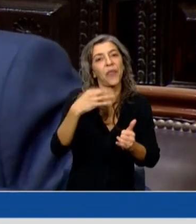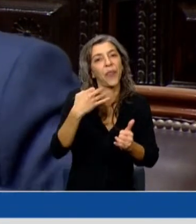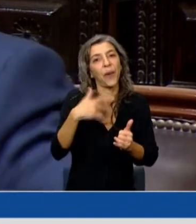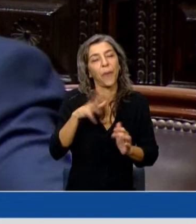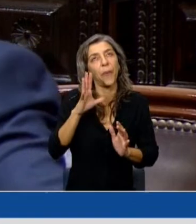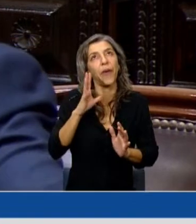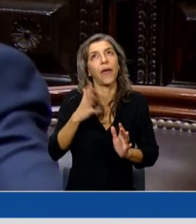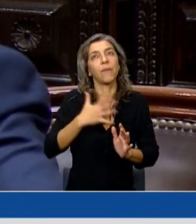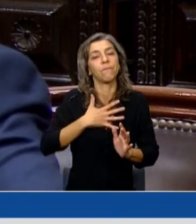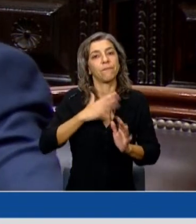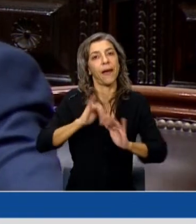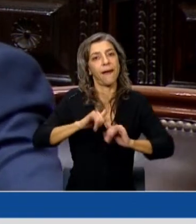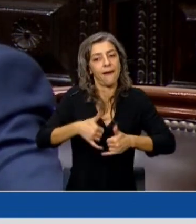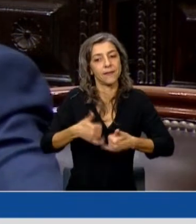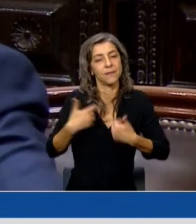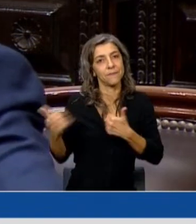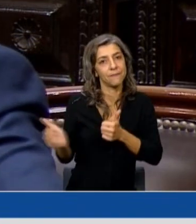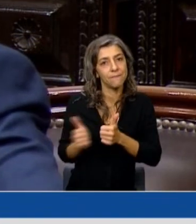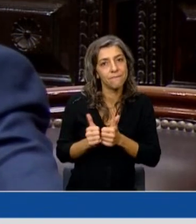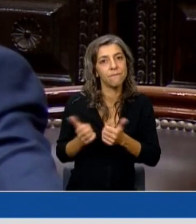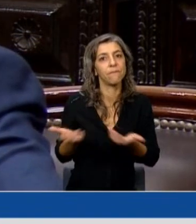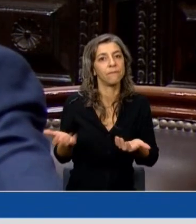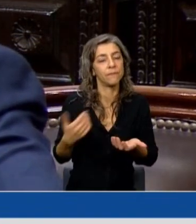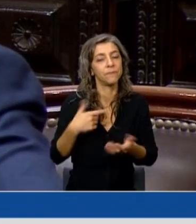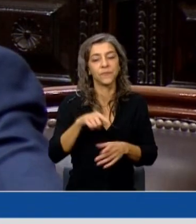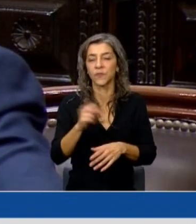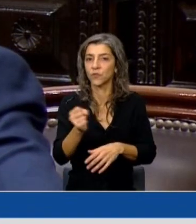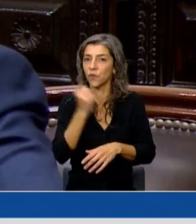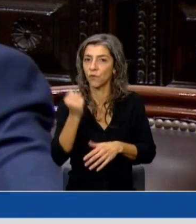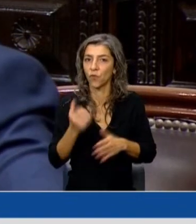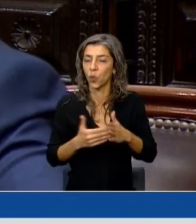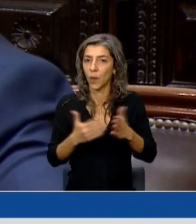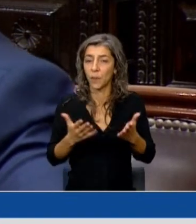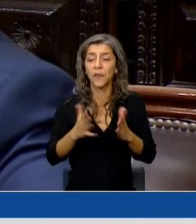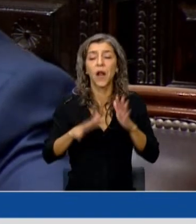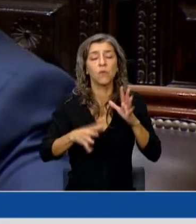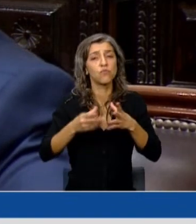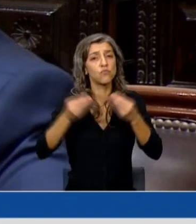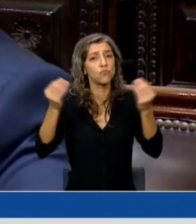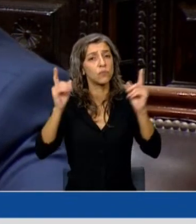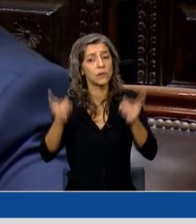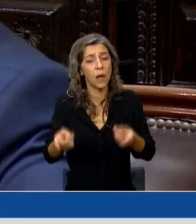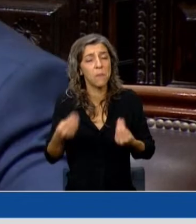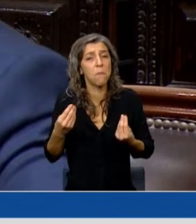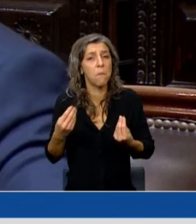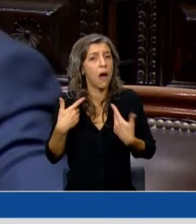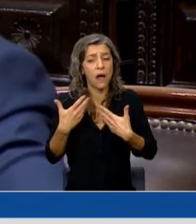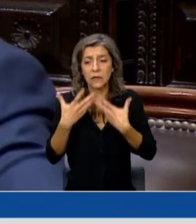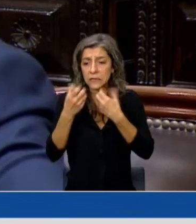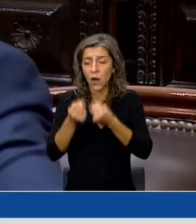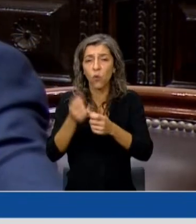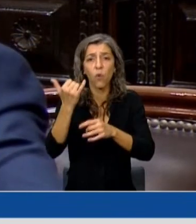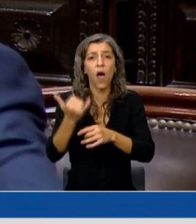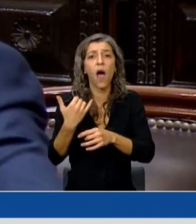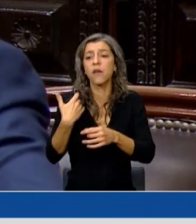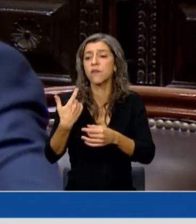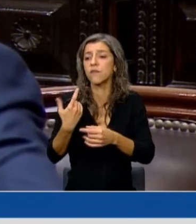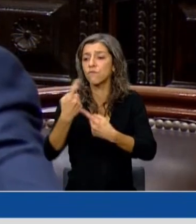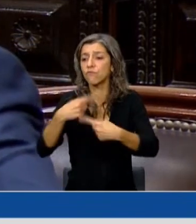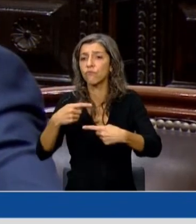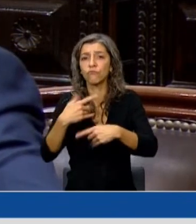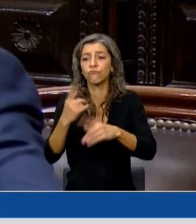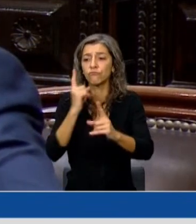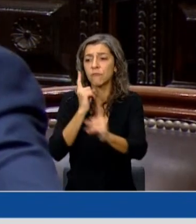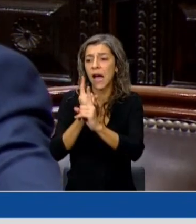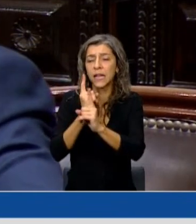tantas oportunidades en lo que significa la práctica ambulatoria cotidiana. Y en esto me quiero detener. En definitiva,